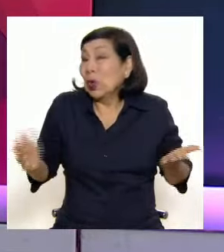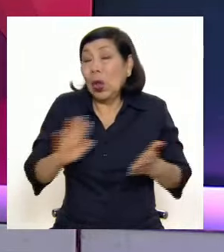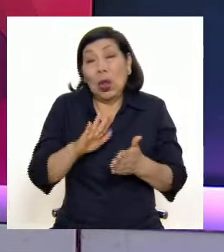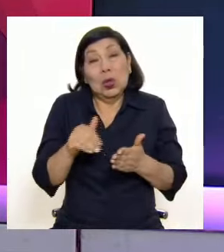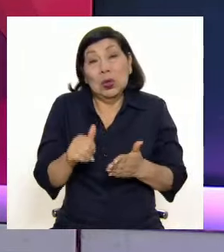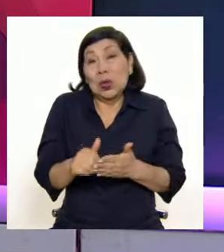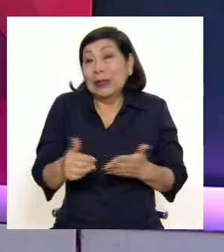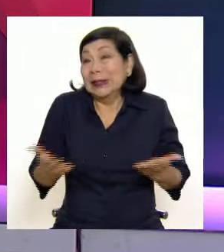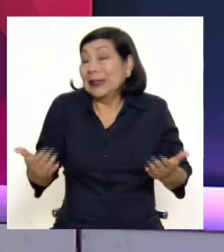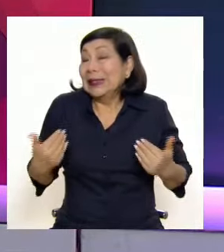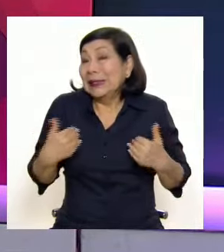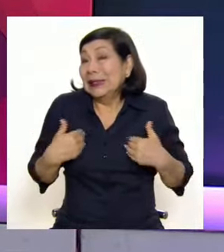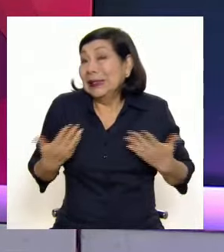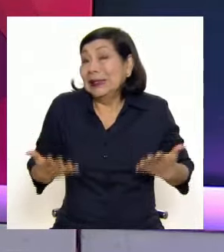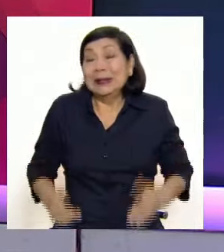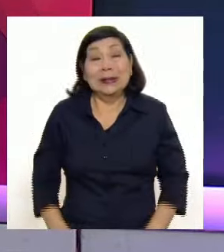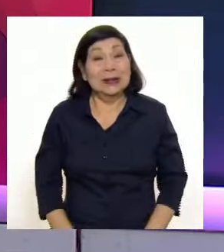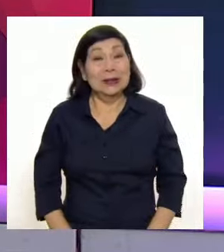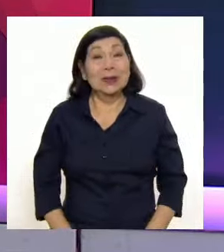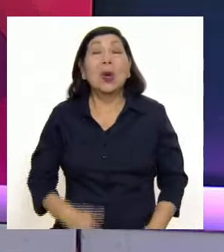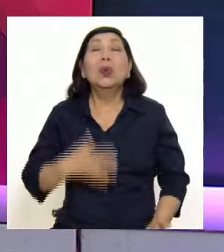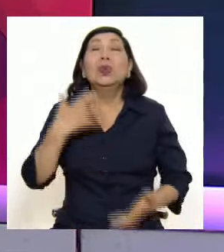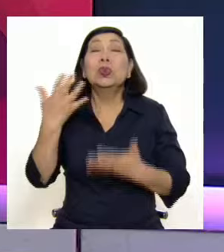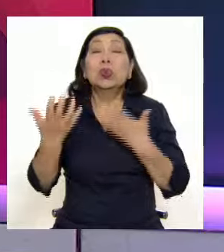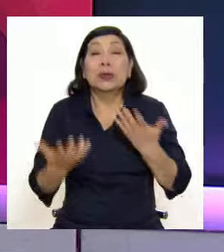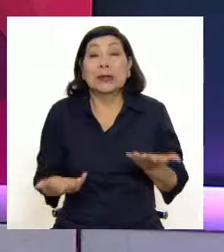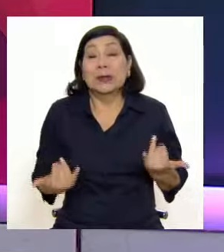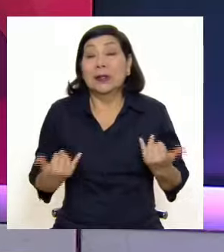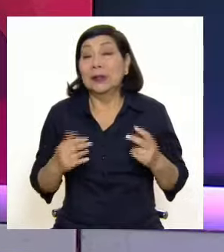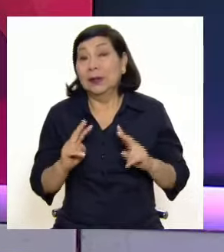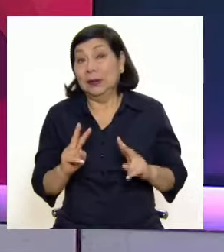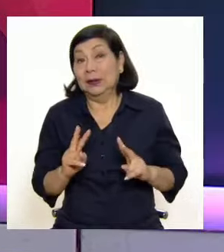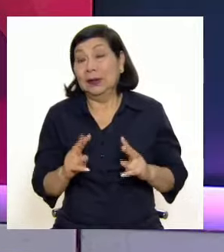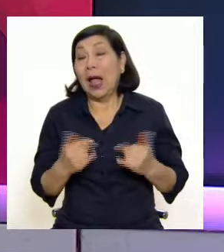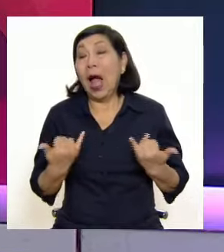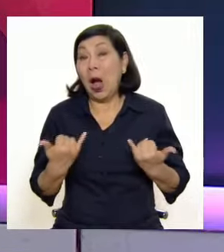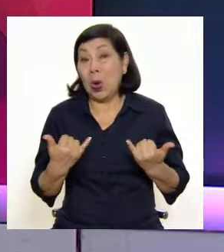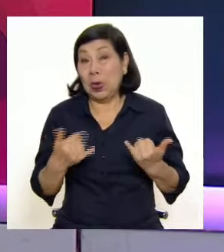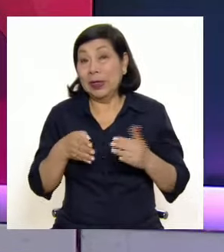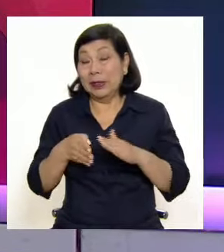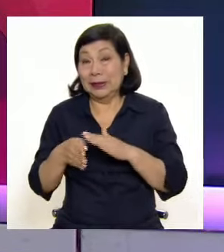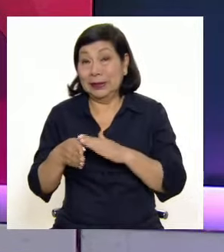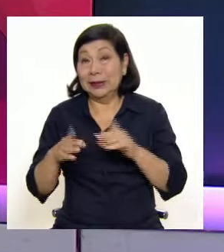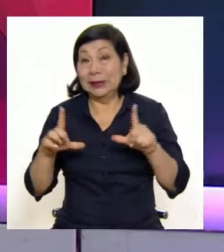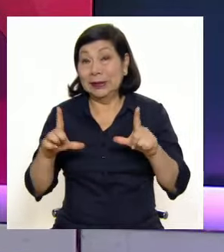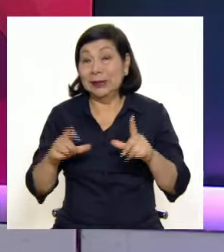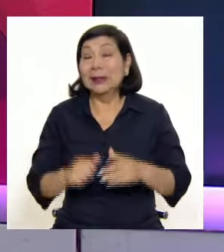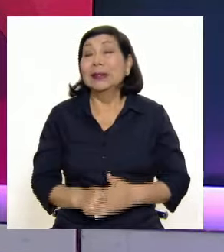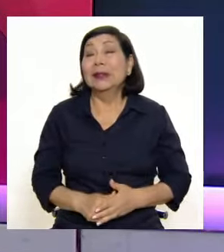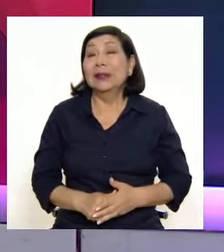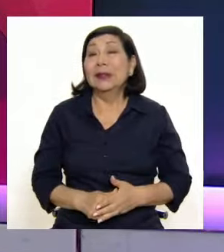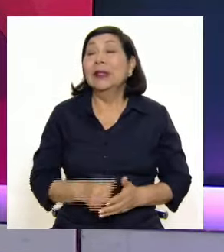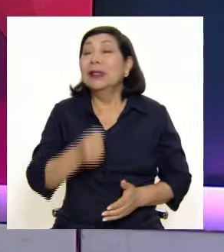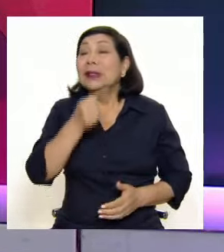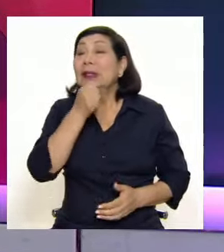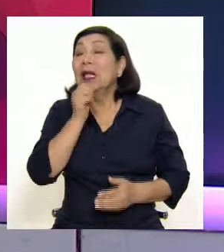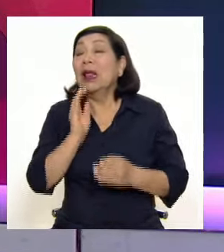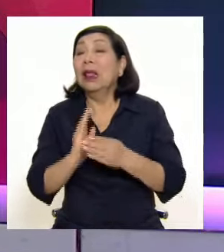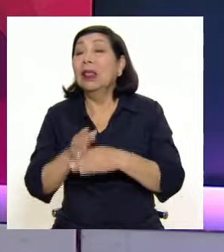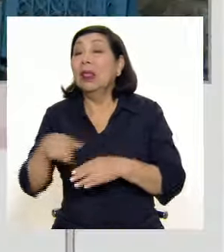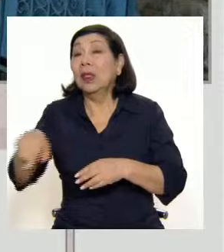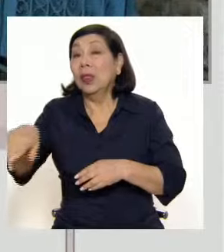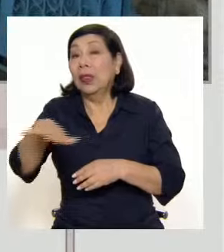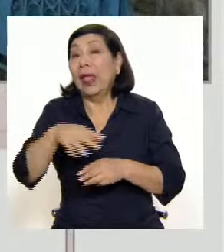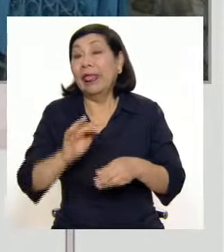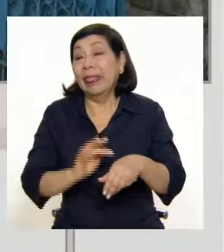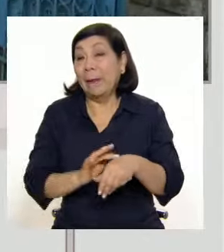todo lo que tenían, ¿no? Esto producto del incendio. Tenemos información en vivo en estos momentos. María Fernanda, nuestro compañero Ayatola Núñez, se trasladó